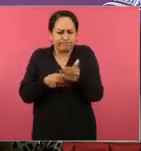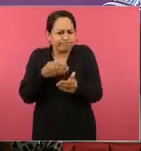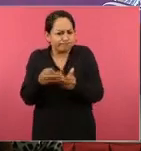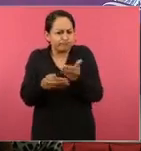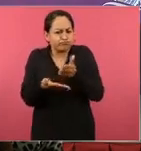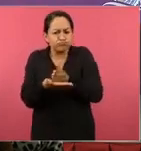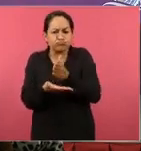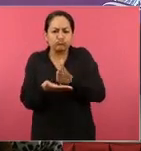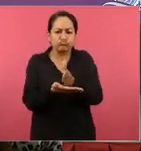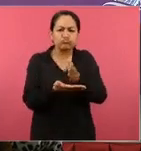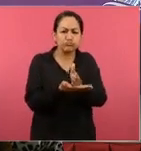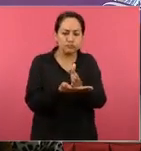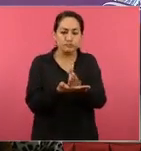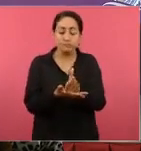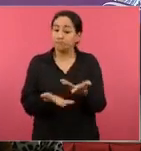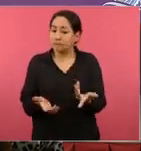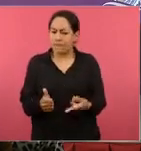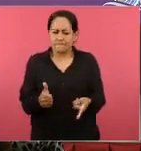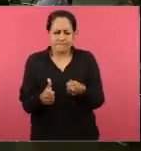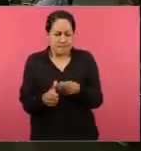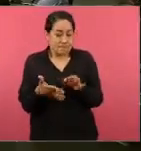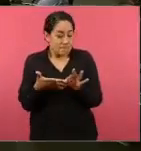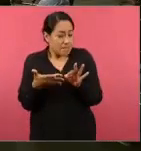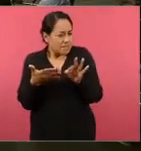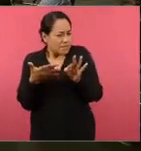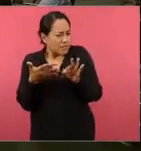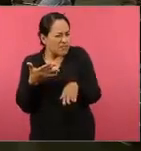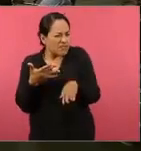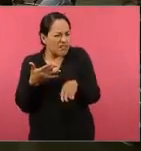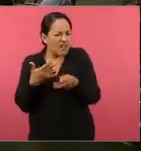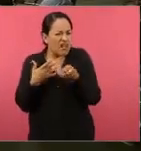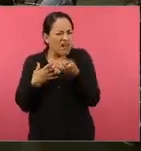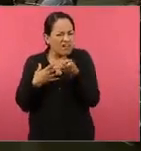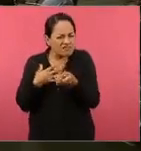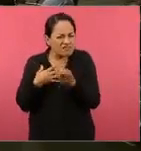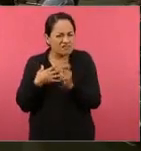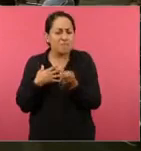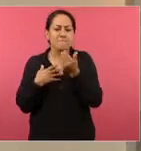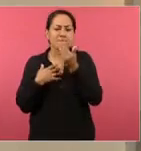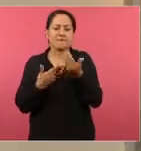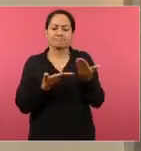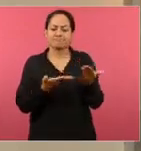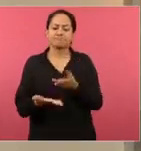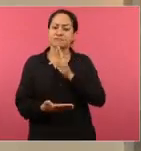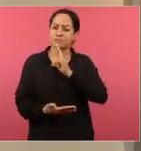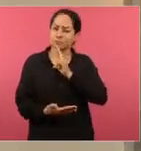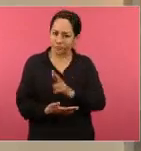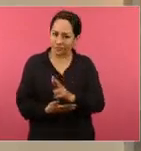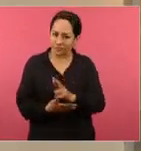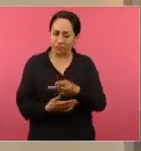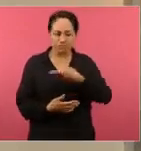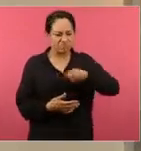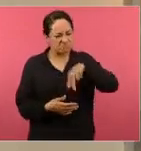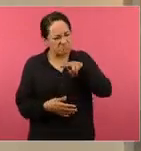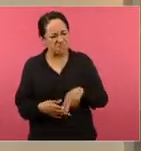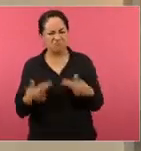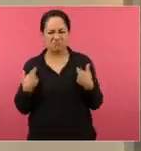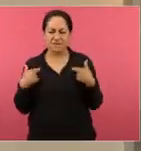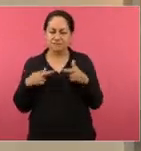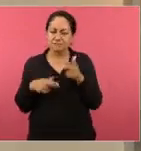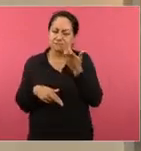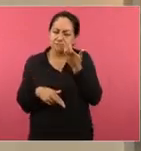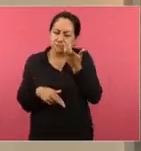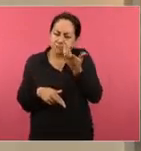en el centro la pedagogía, la educación, quiere decir que hay un interés y que todos los actores estamos haciendo la